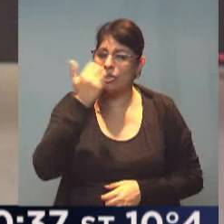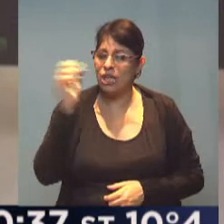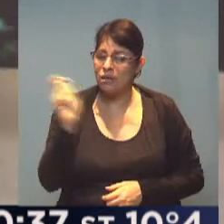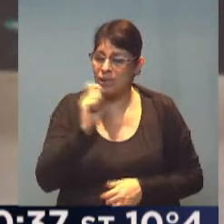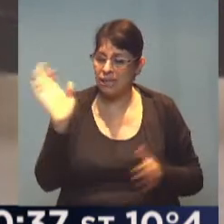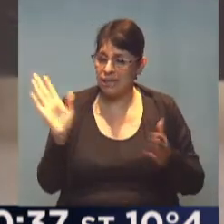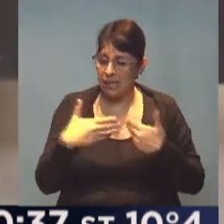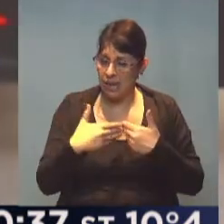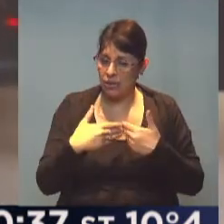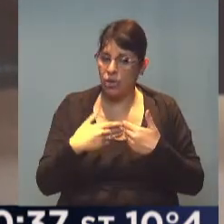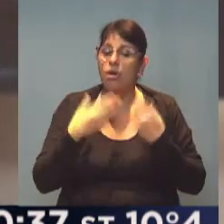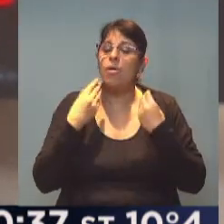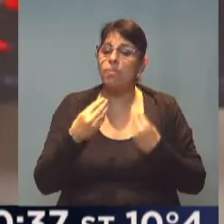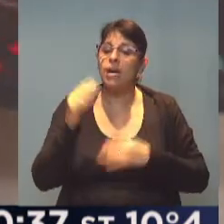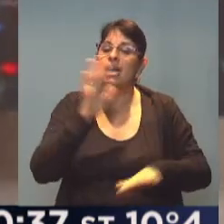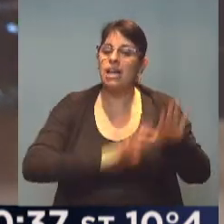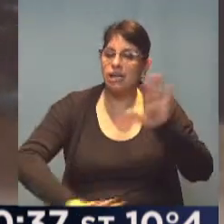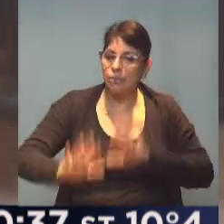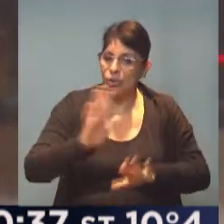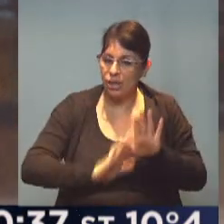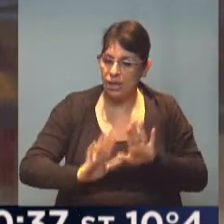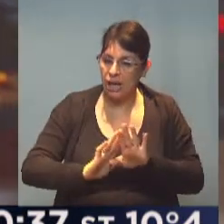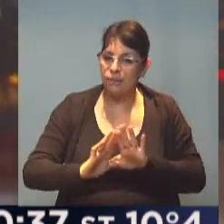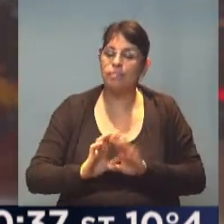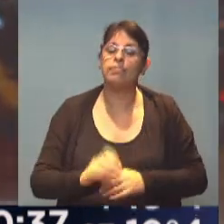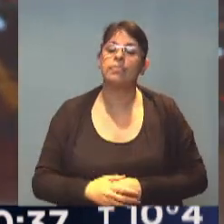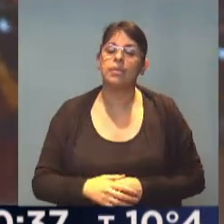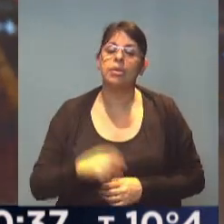para, bueno, resaltar de alguna manera todos sus méritos patrimoniales y finalmente lo lograron. Muy, muy bonito.